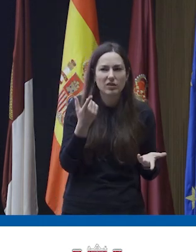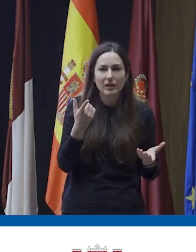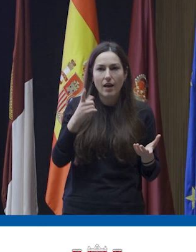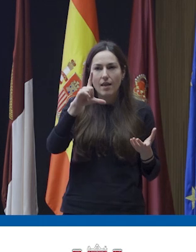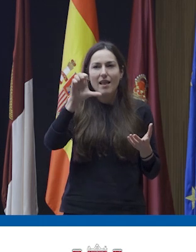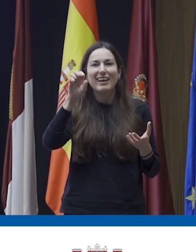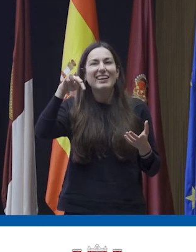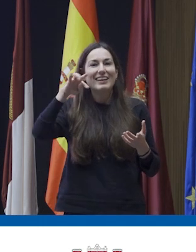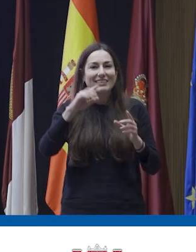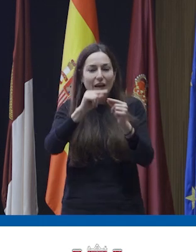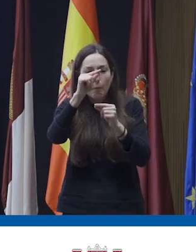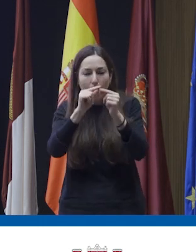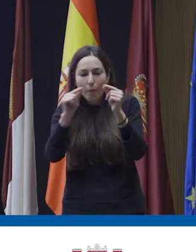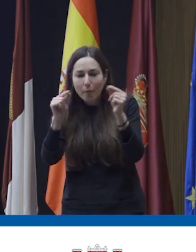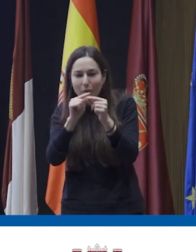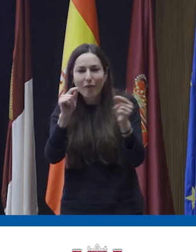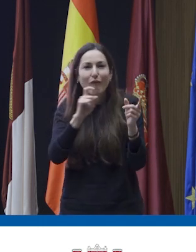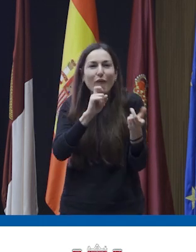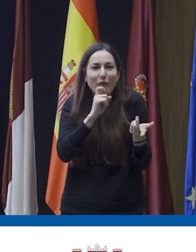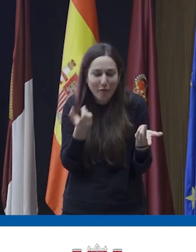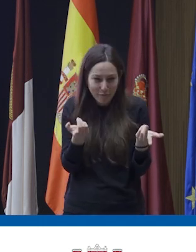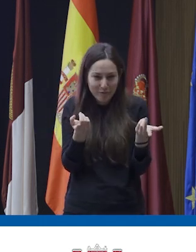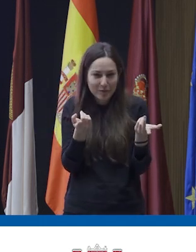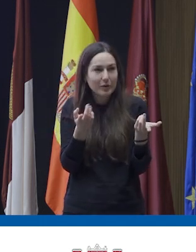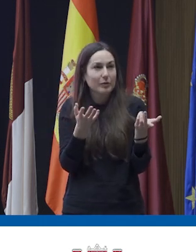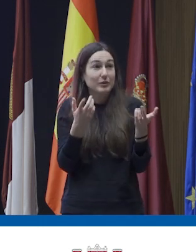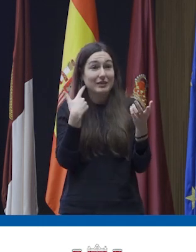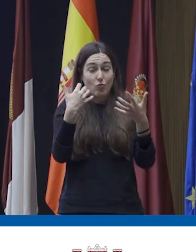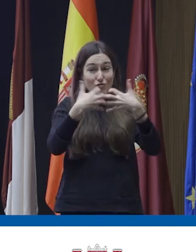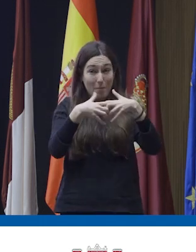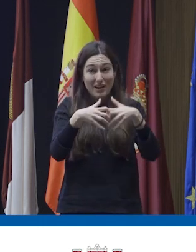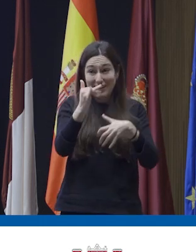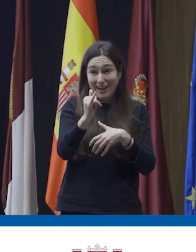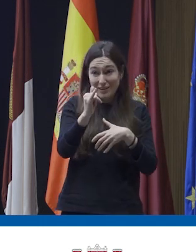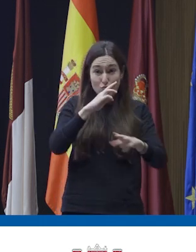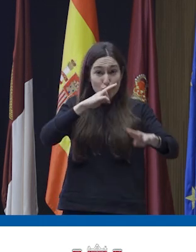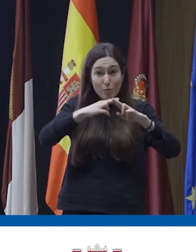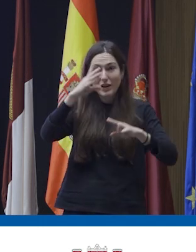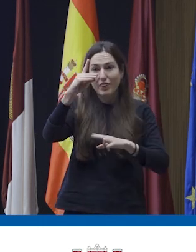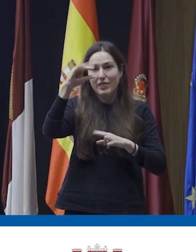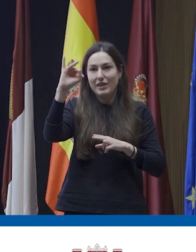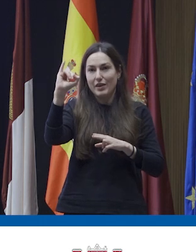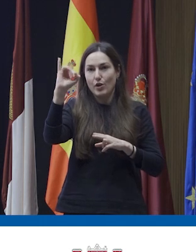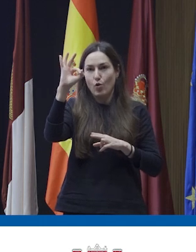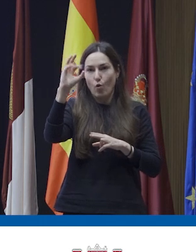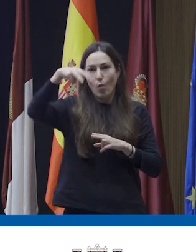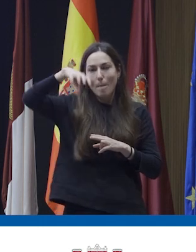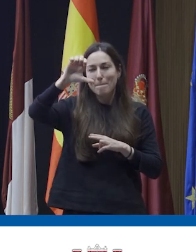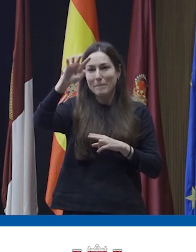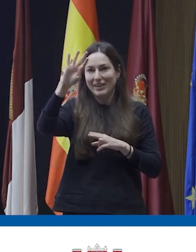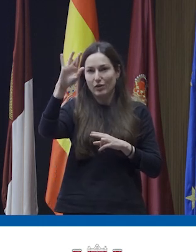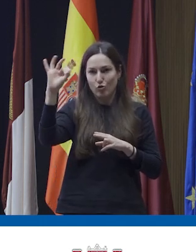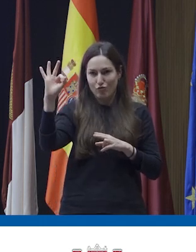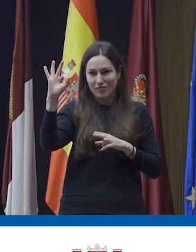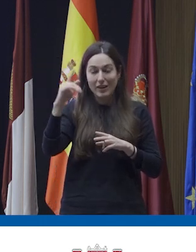Pues vamos a ver, tenemos una cosa que es una máquina que se llama biómetro. Entonces el biómetro realiza una serie